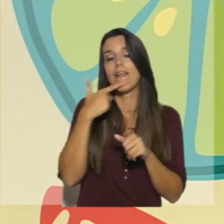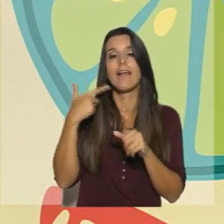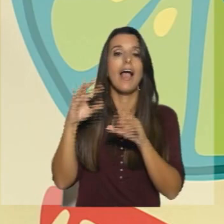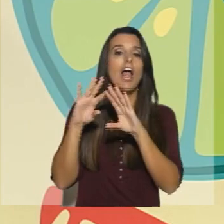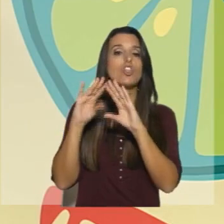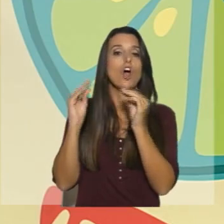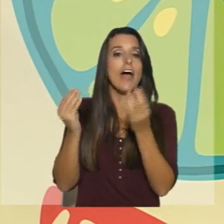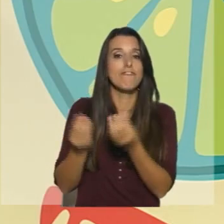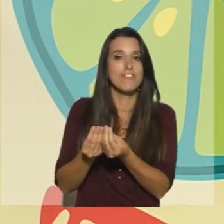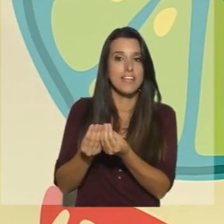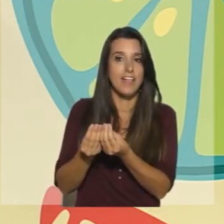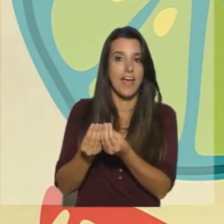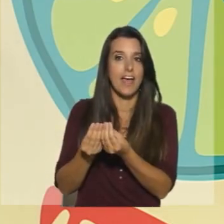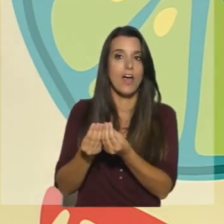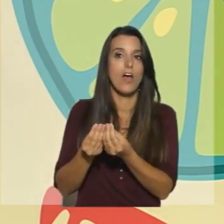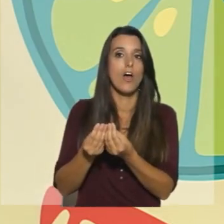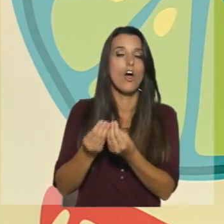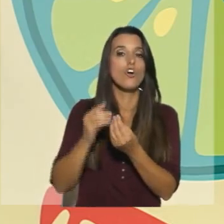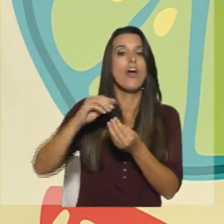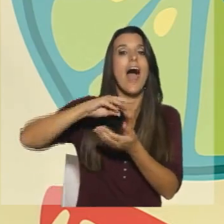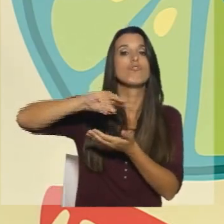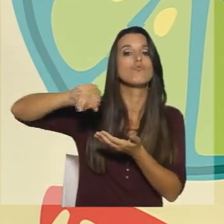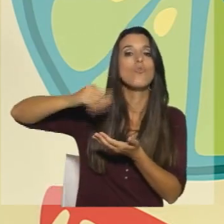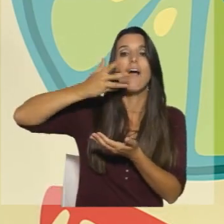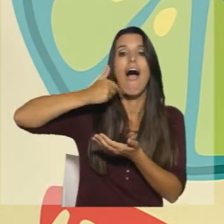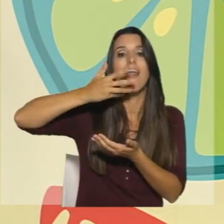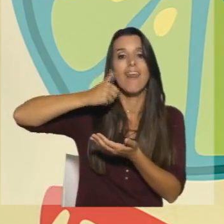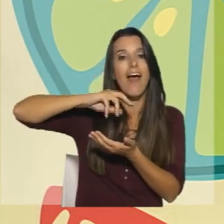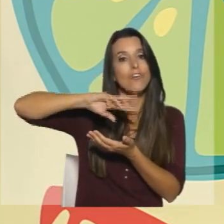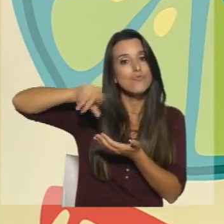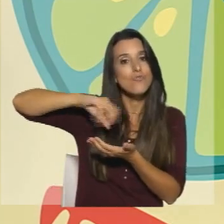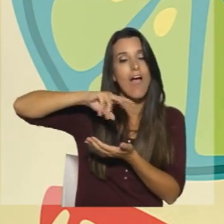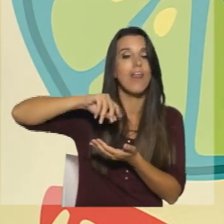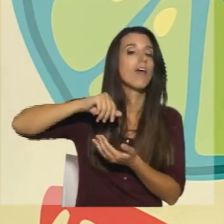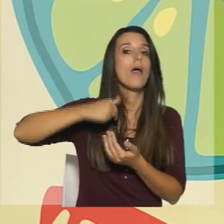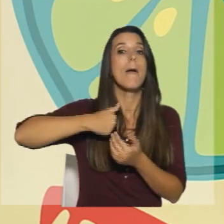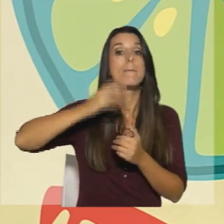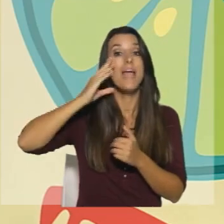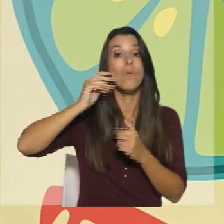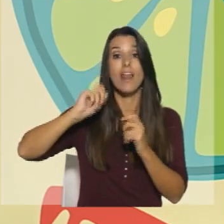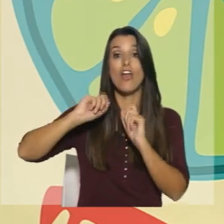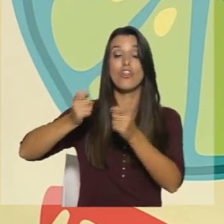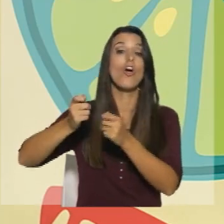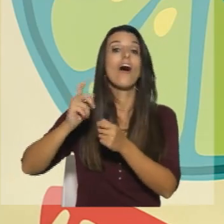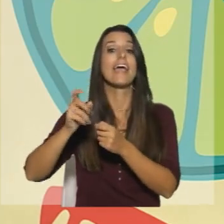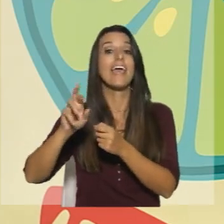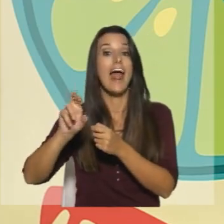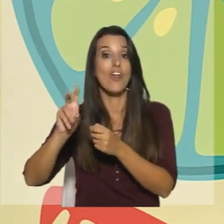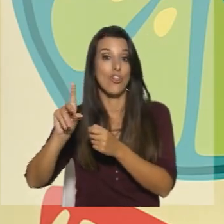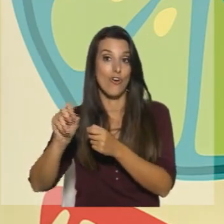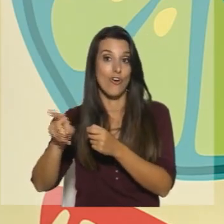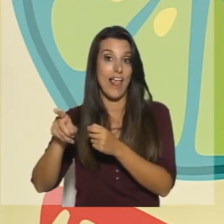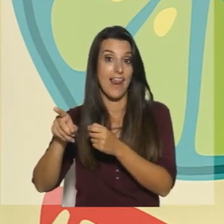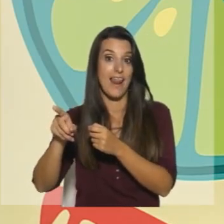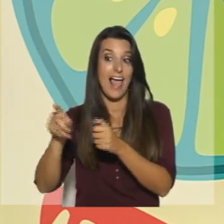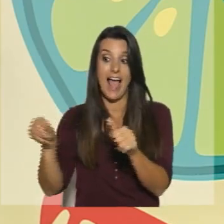el tradicional, los ¿con domingos azúcar? De lluvia, con azúcar por arriba. Uh-huh. Y esa receta la abuela se la pasó a Gerardo. Y ajá. Gerardo es el que... Incluso